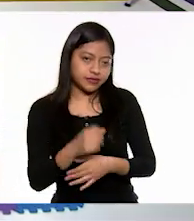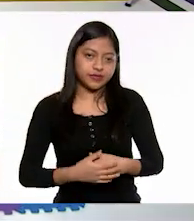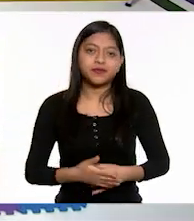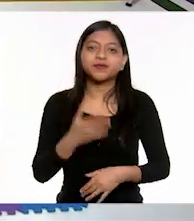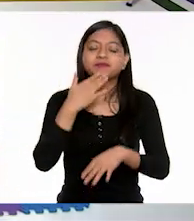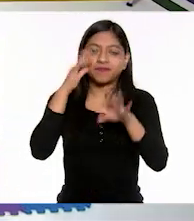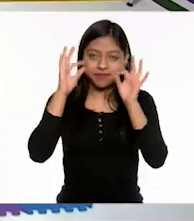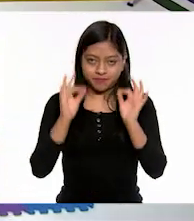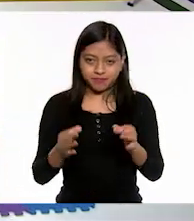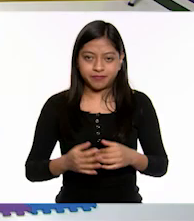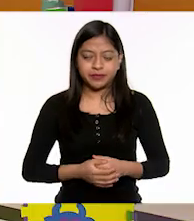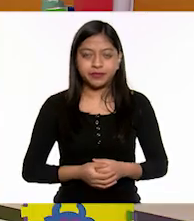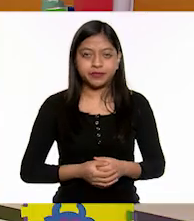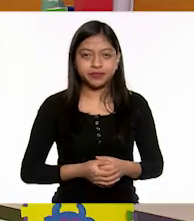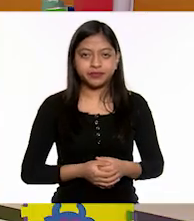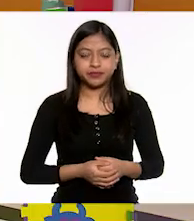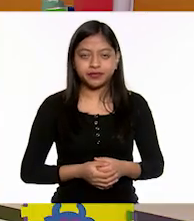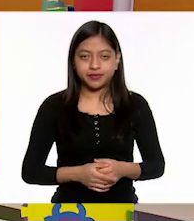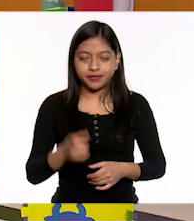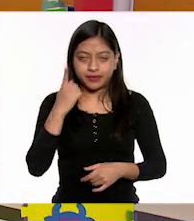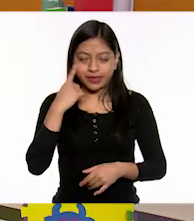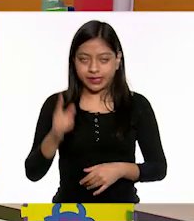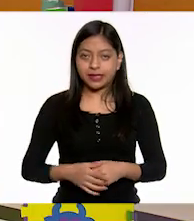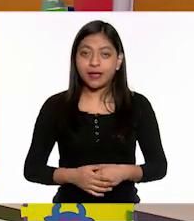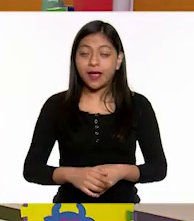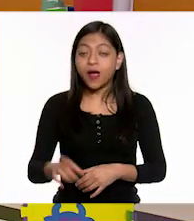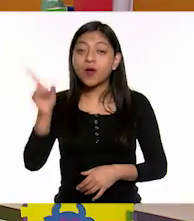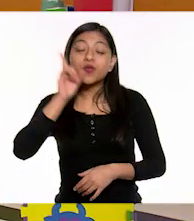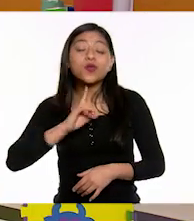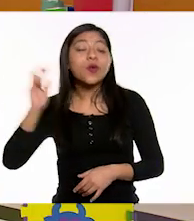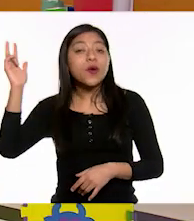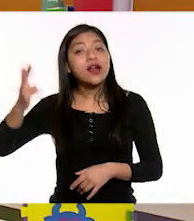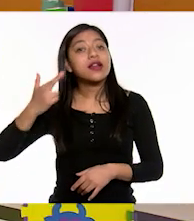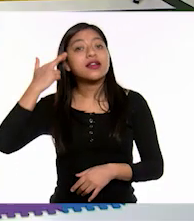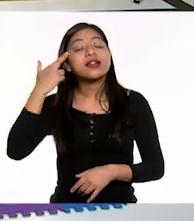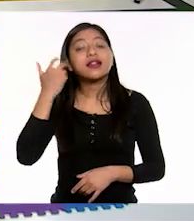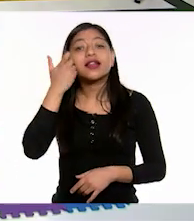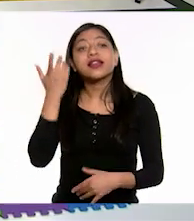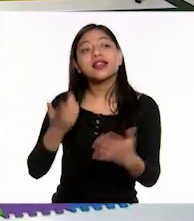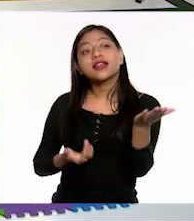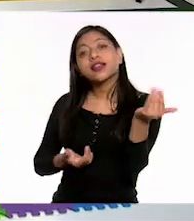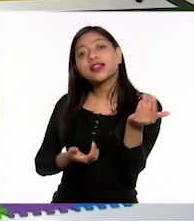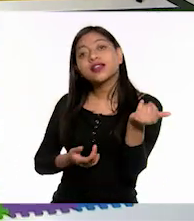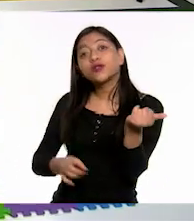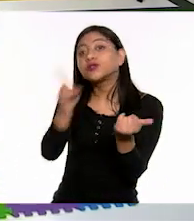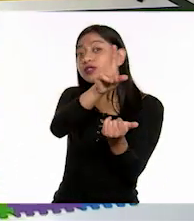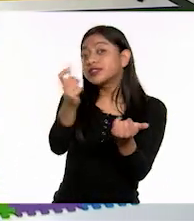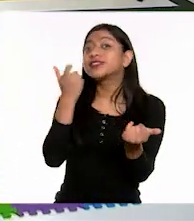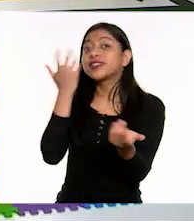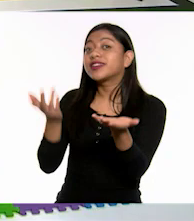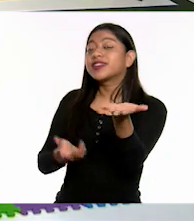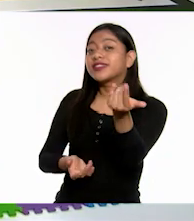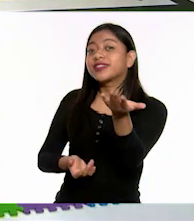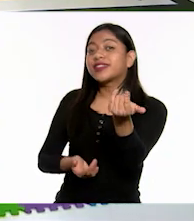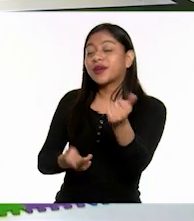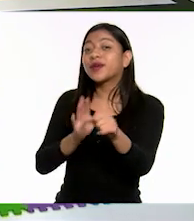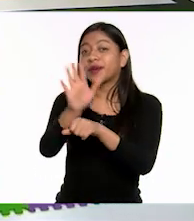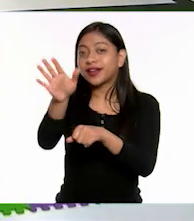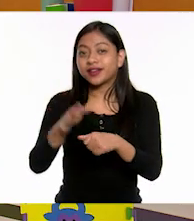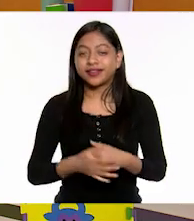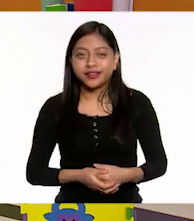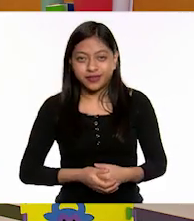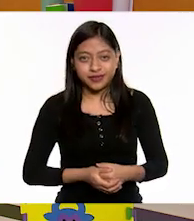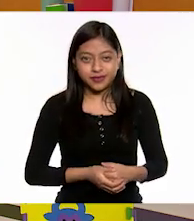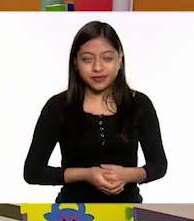muy bien vamos con el siguiente la reina pide a ver ustedes que dicen niñas y niños que pide